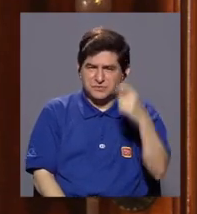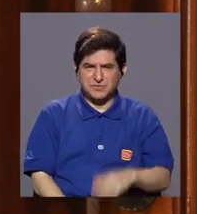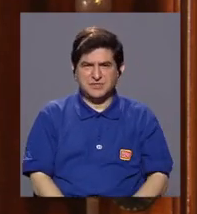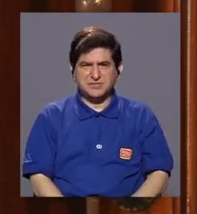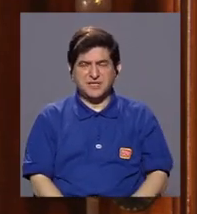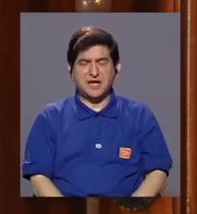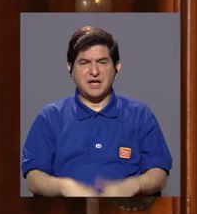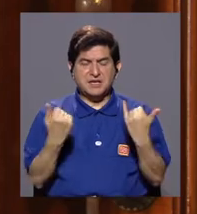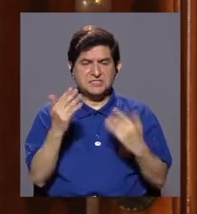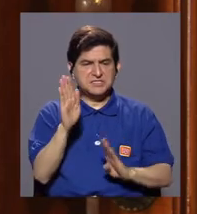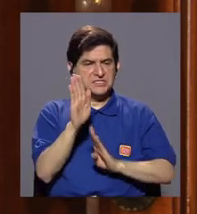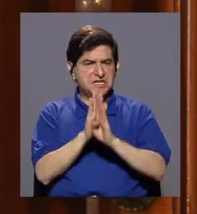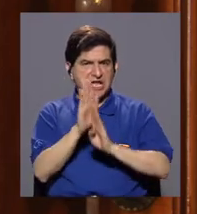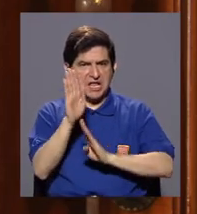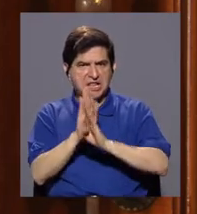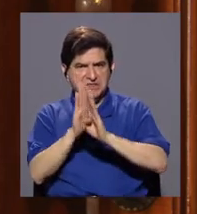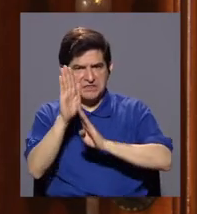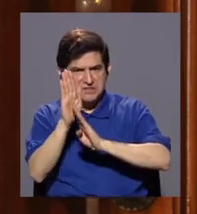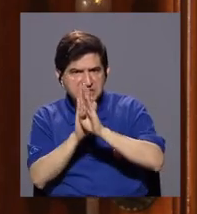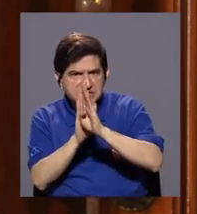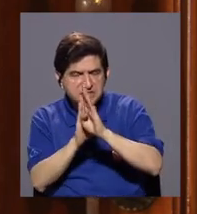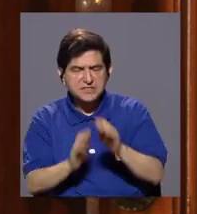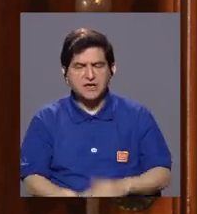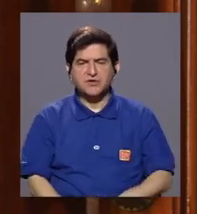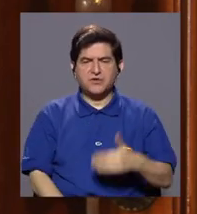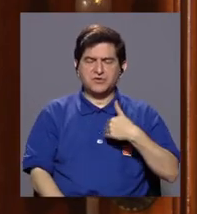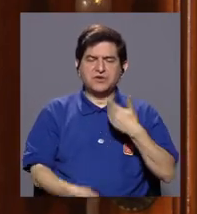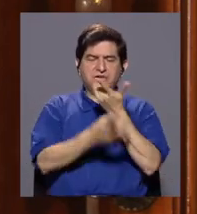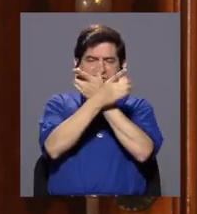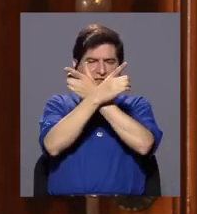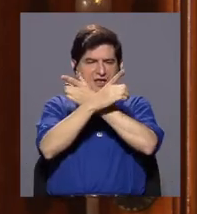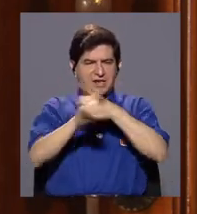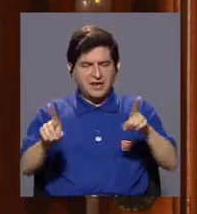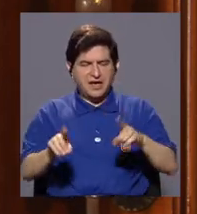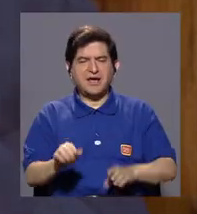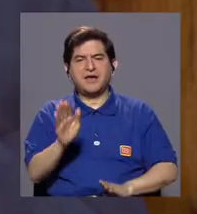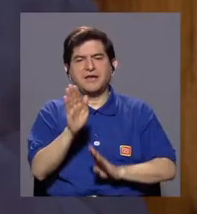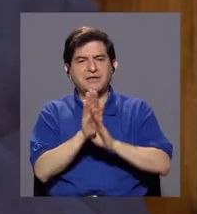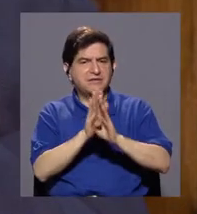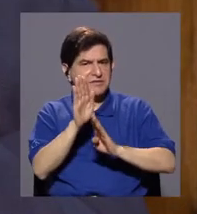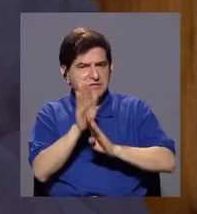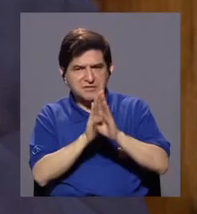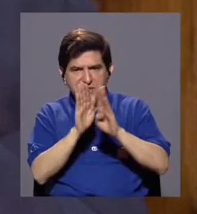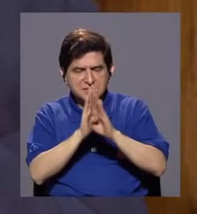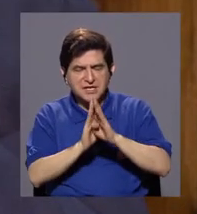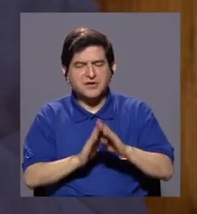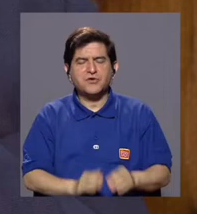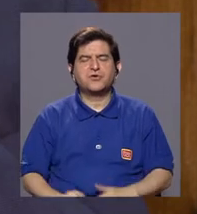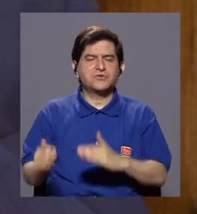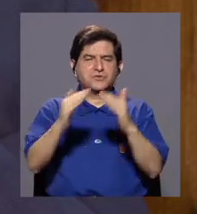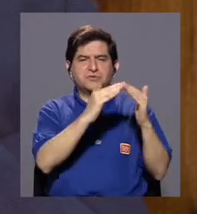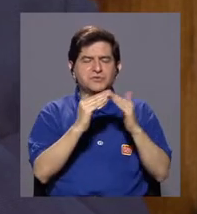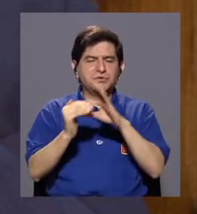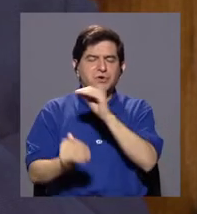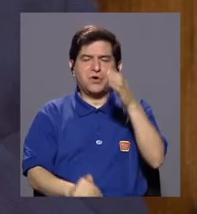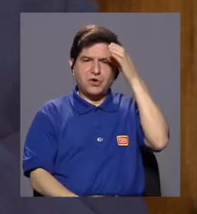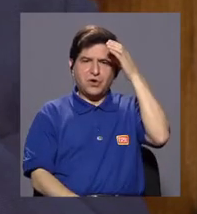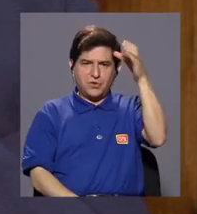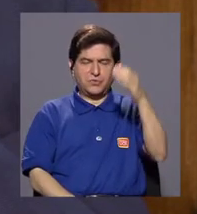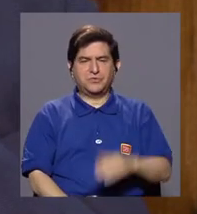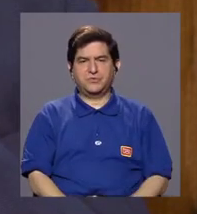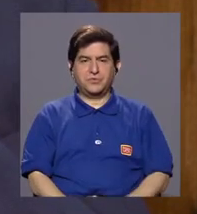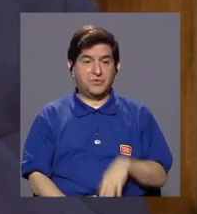que con el desarrollo de la democracia, con el desarrollo de la civilización y la